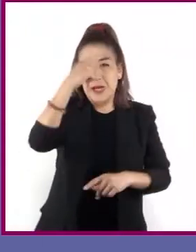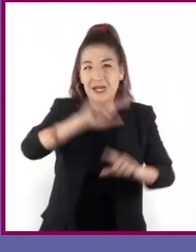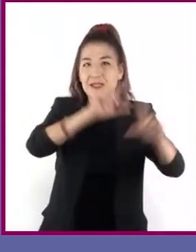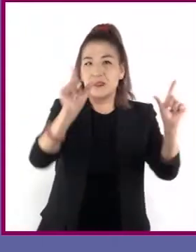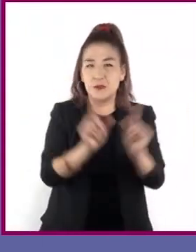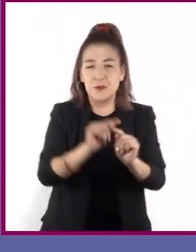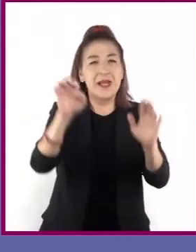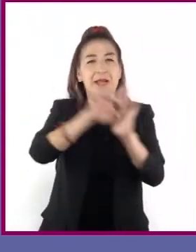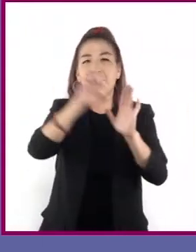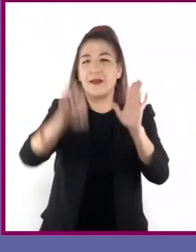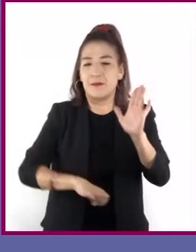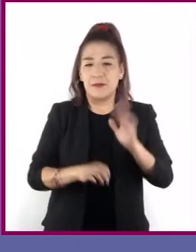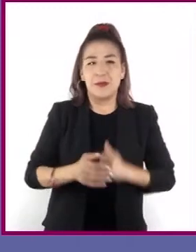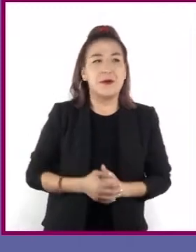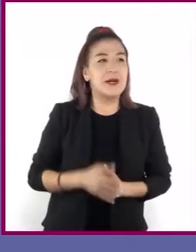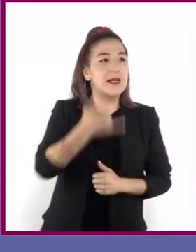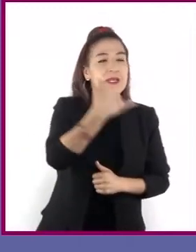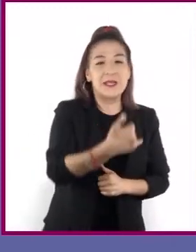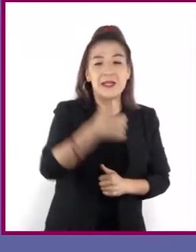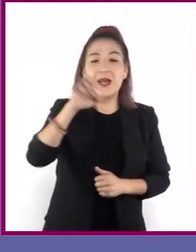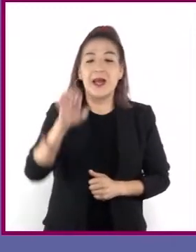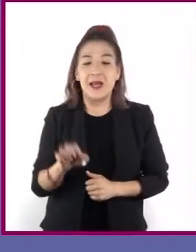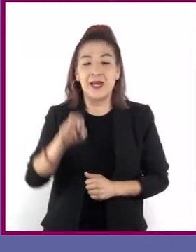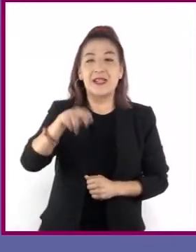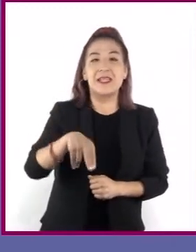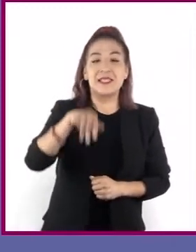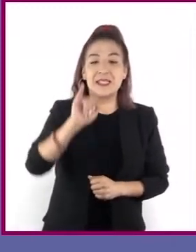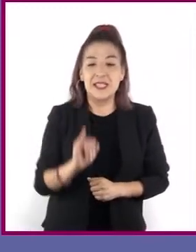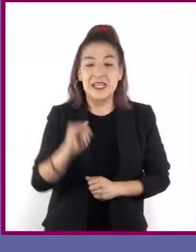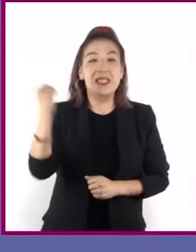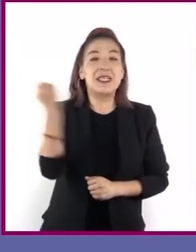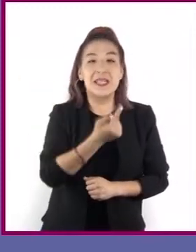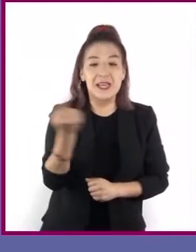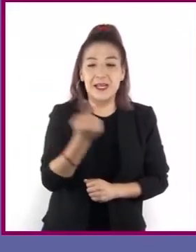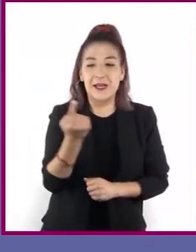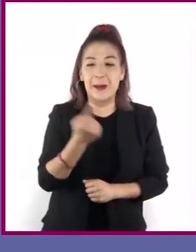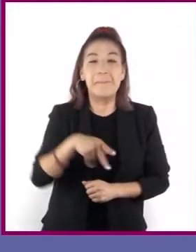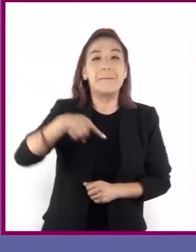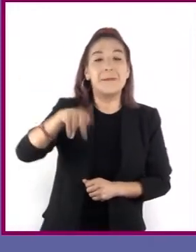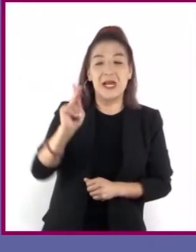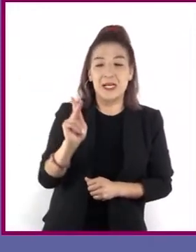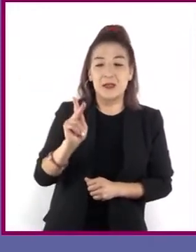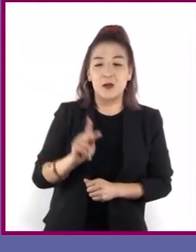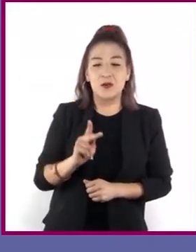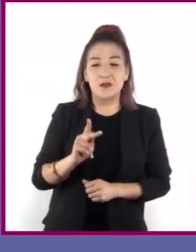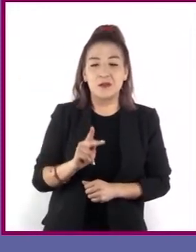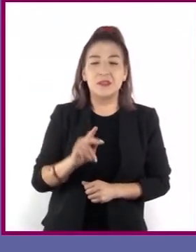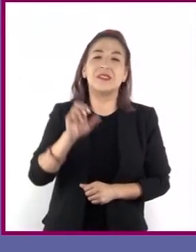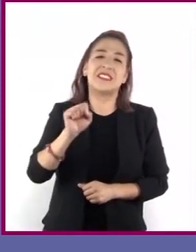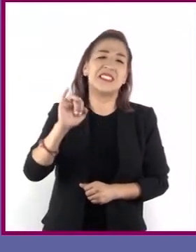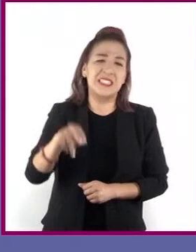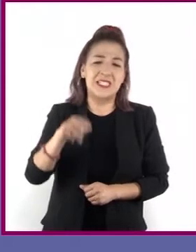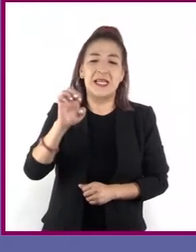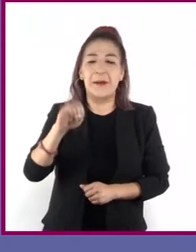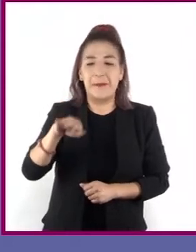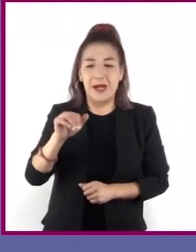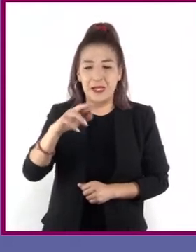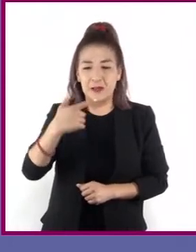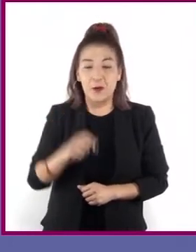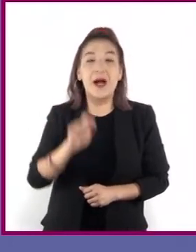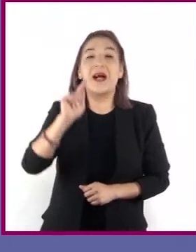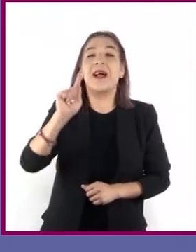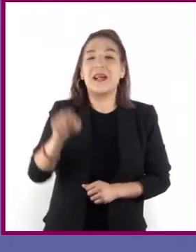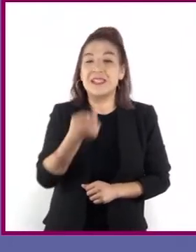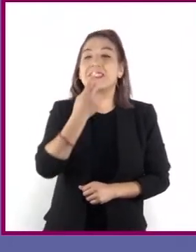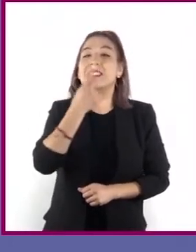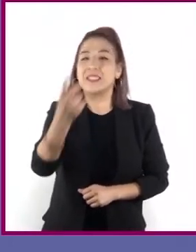ejemplo, y, ni, que, pero, sin embargo, y es decir,